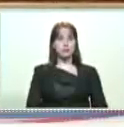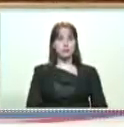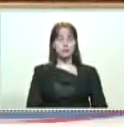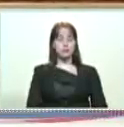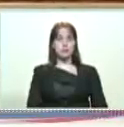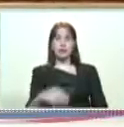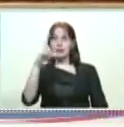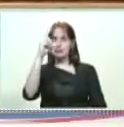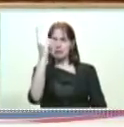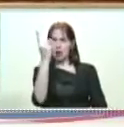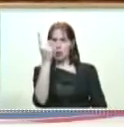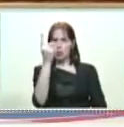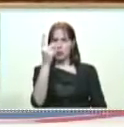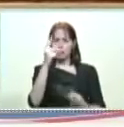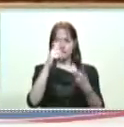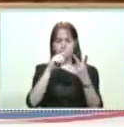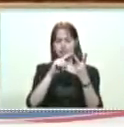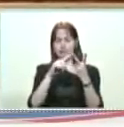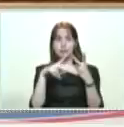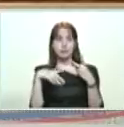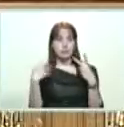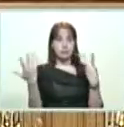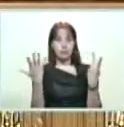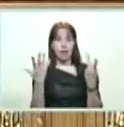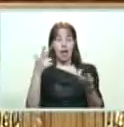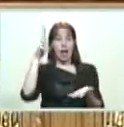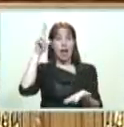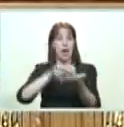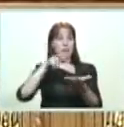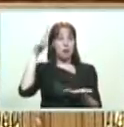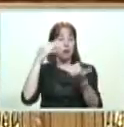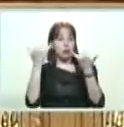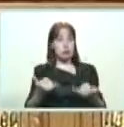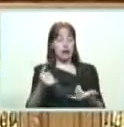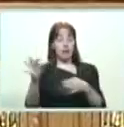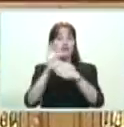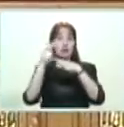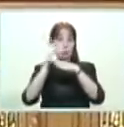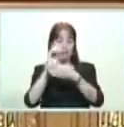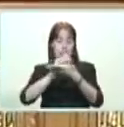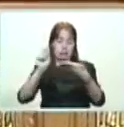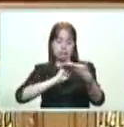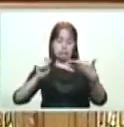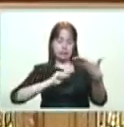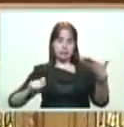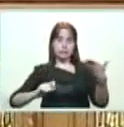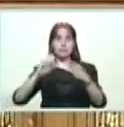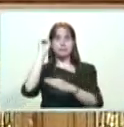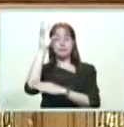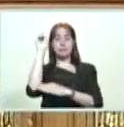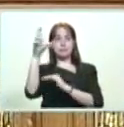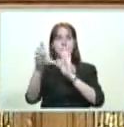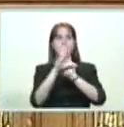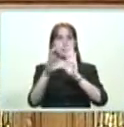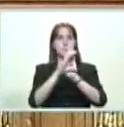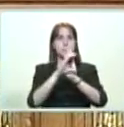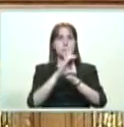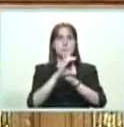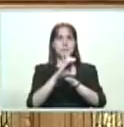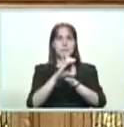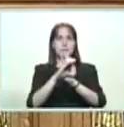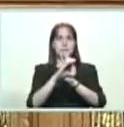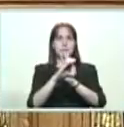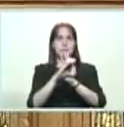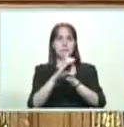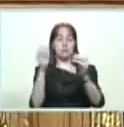En segundo lugar, aprobó su estatuto de funcionamiento de la Asamblea Constituyente, en